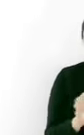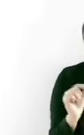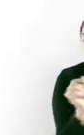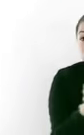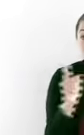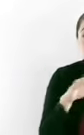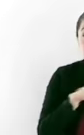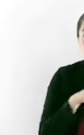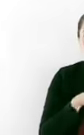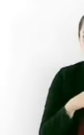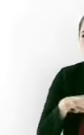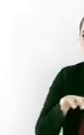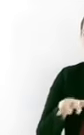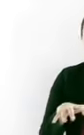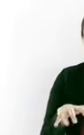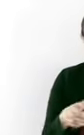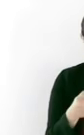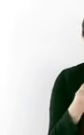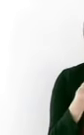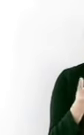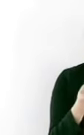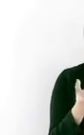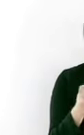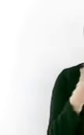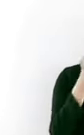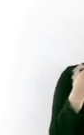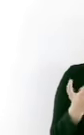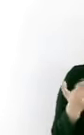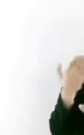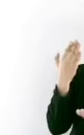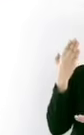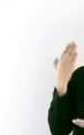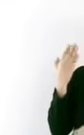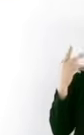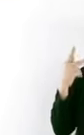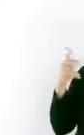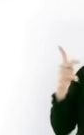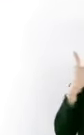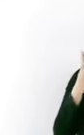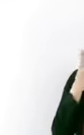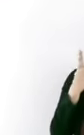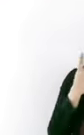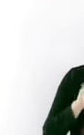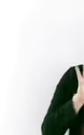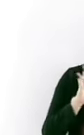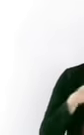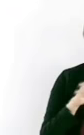porque se aplicó en el periodo neoliberal una política de rechazo